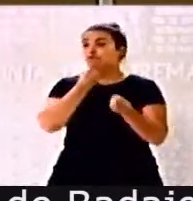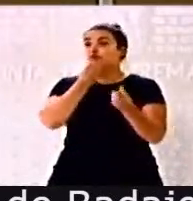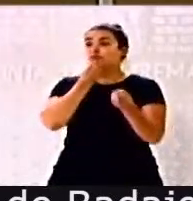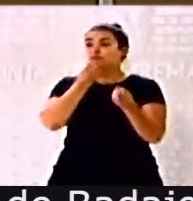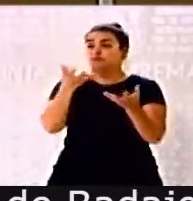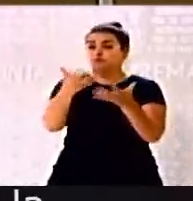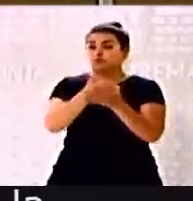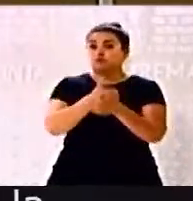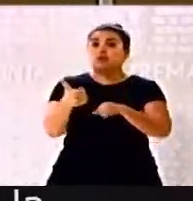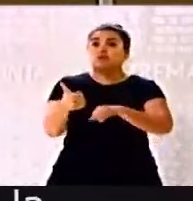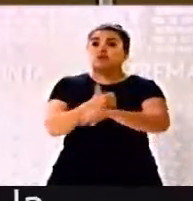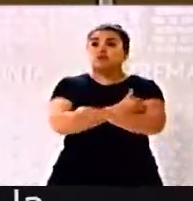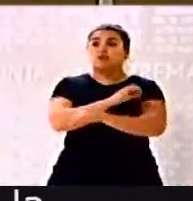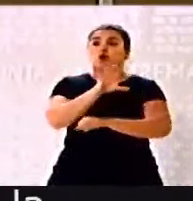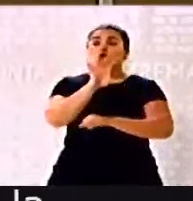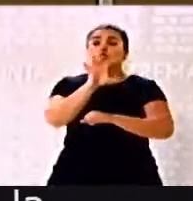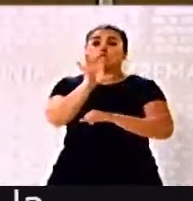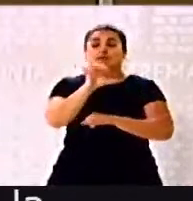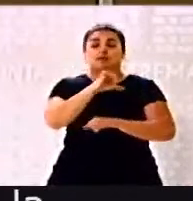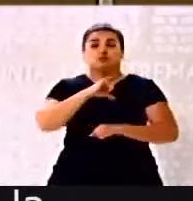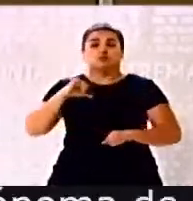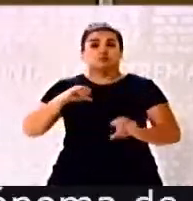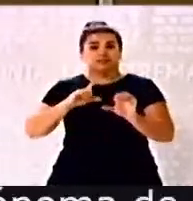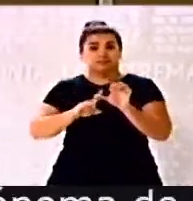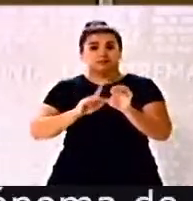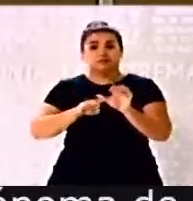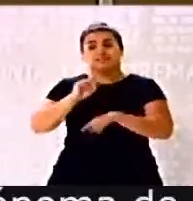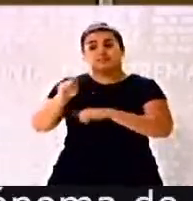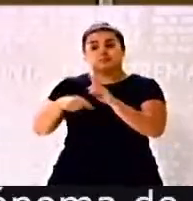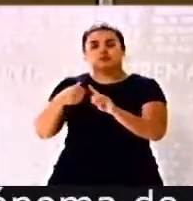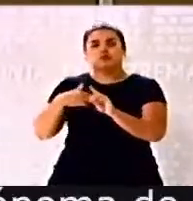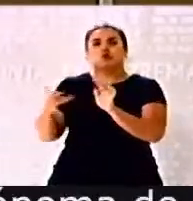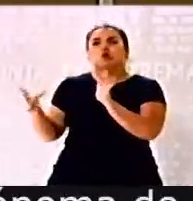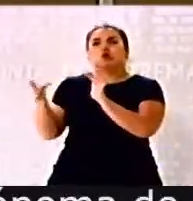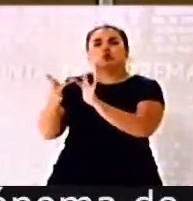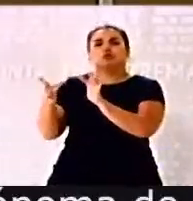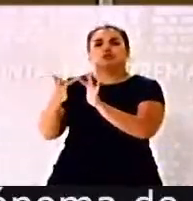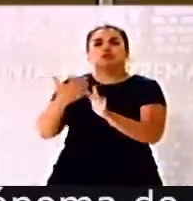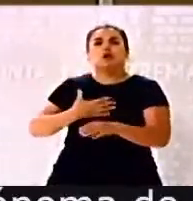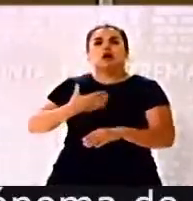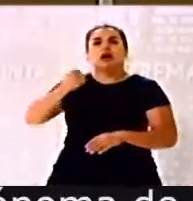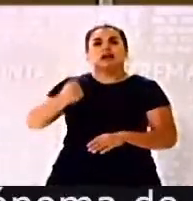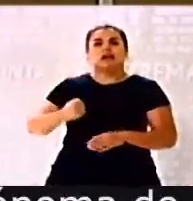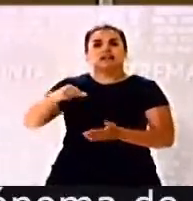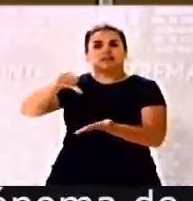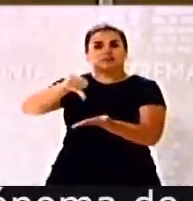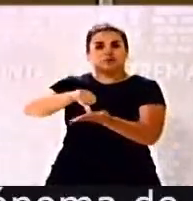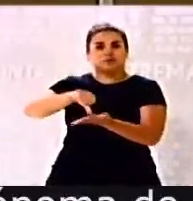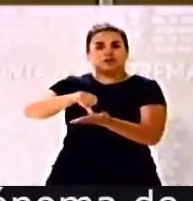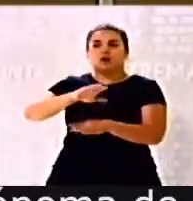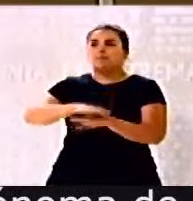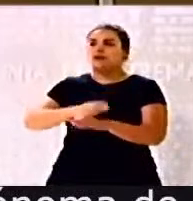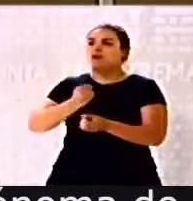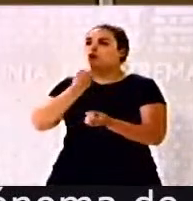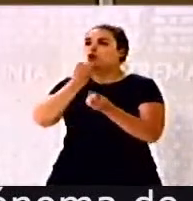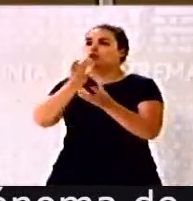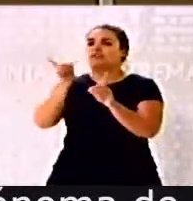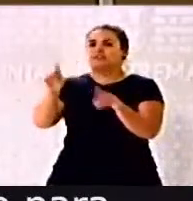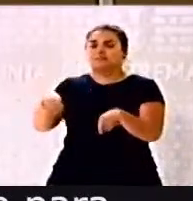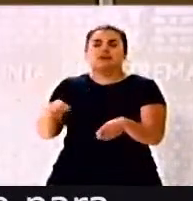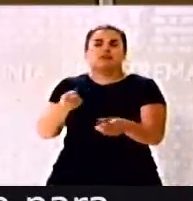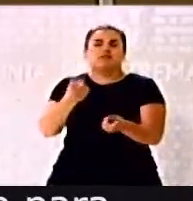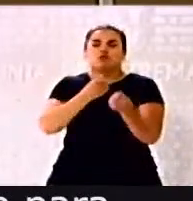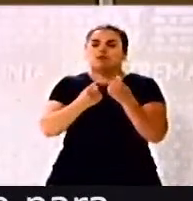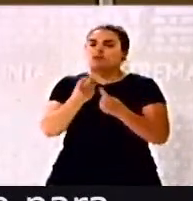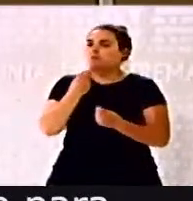información a los ciudadanos de la Comunidad Autónoma de Extremadura, me pondré en contacto con el alcalde de la ciudad para comentarle también la misma